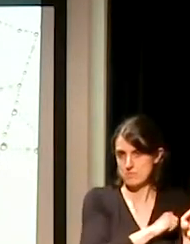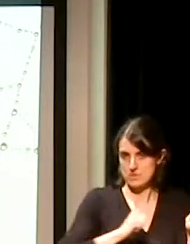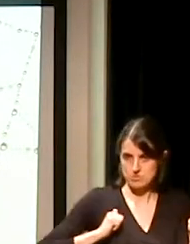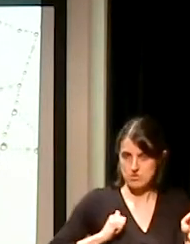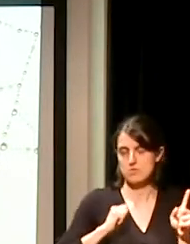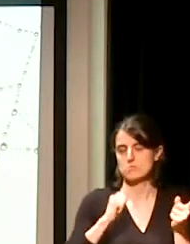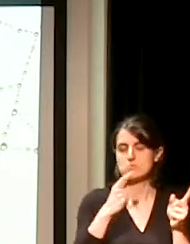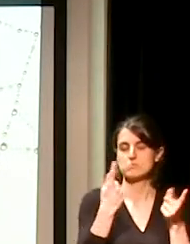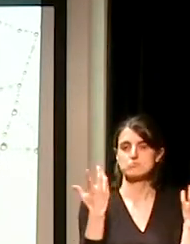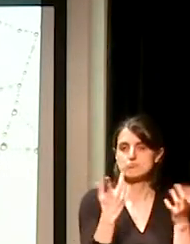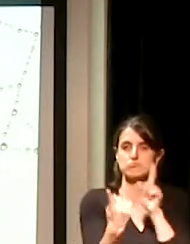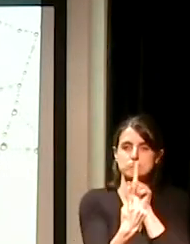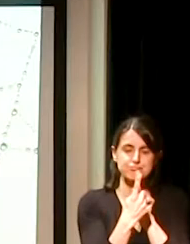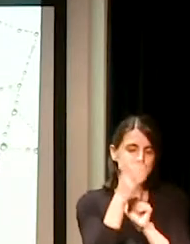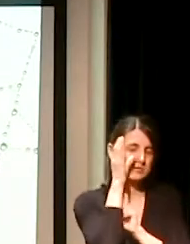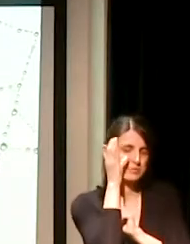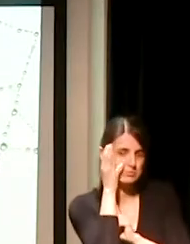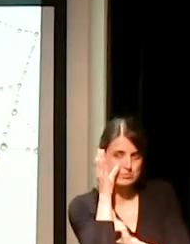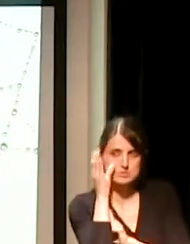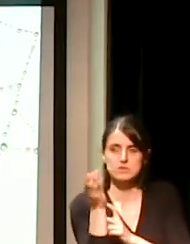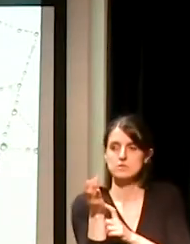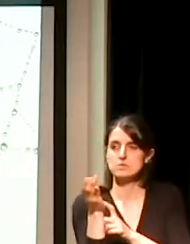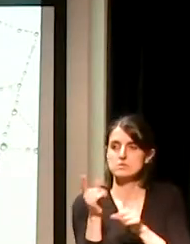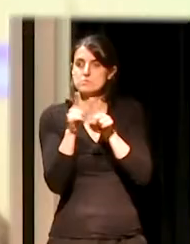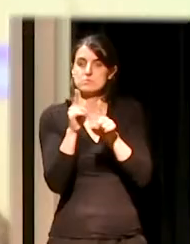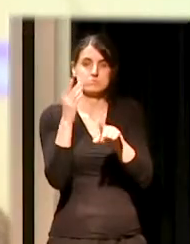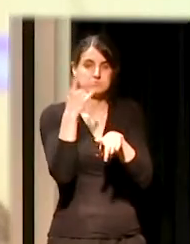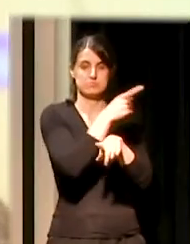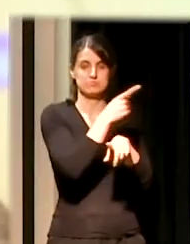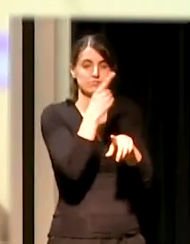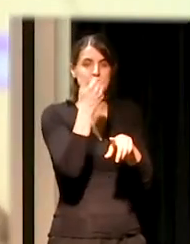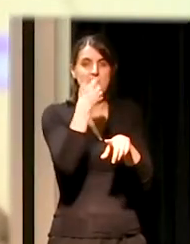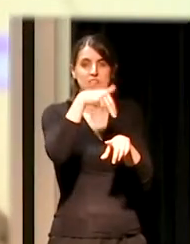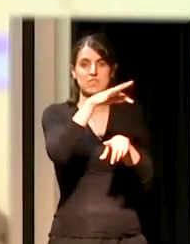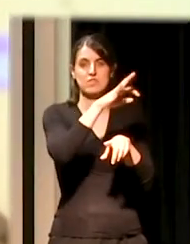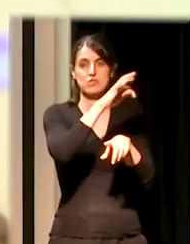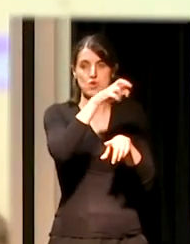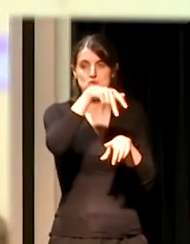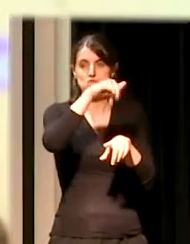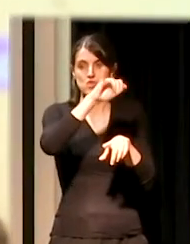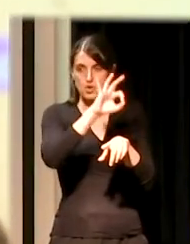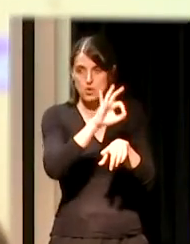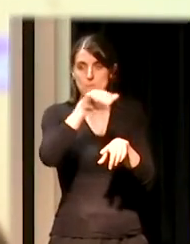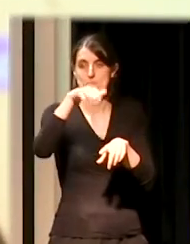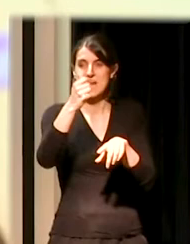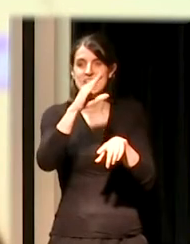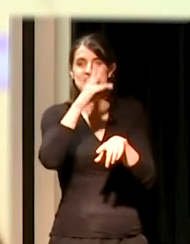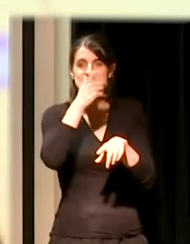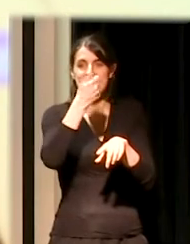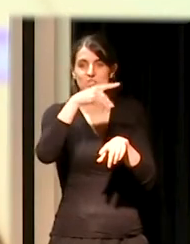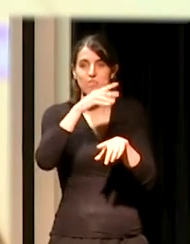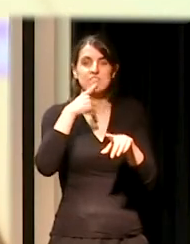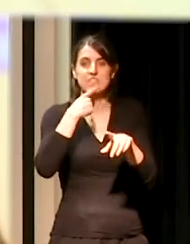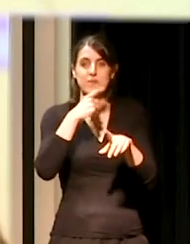la escucha, y siguiendo la estela de don Antonio Machado, que para dialogar primero a preguntar